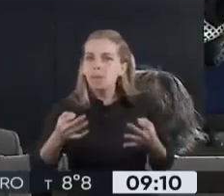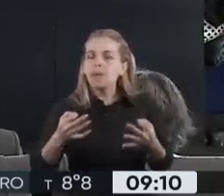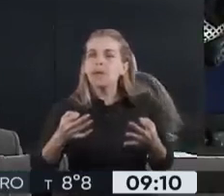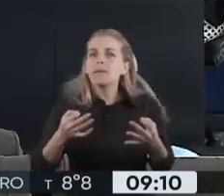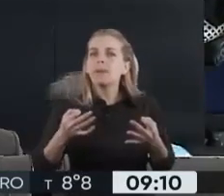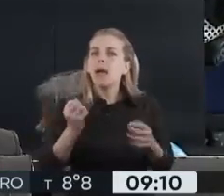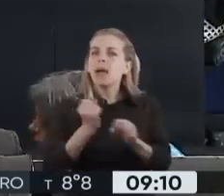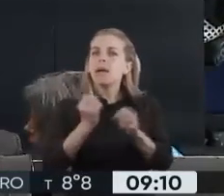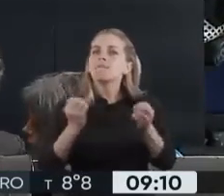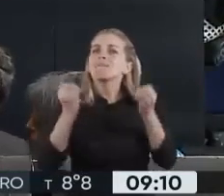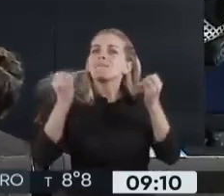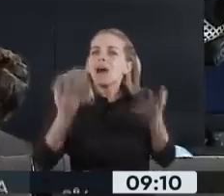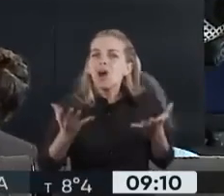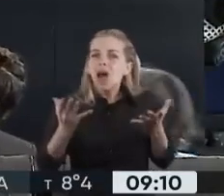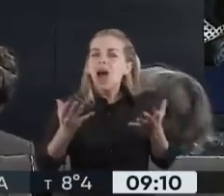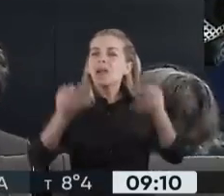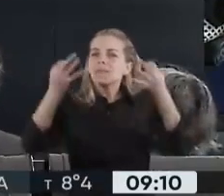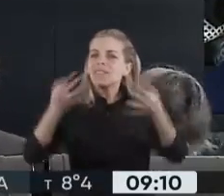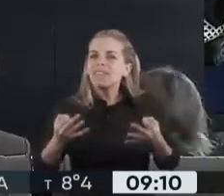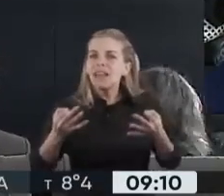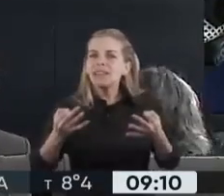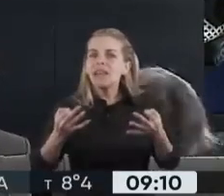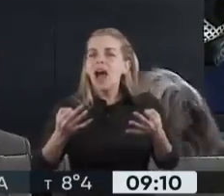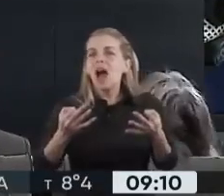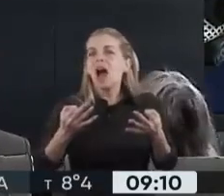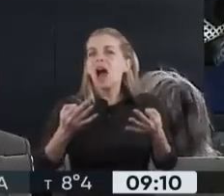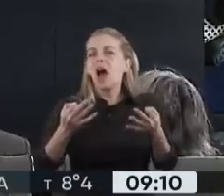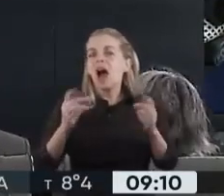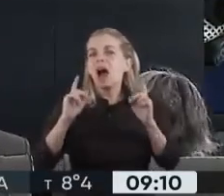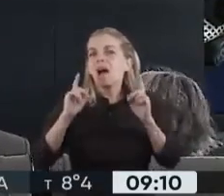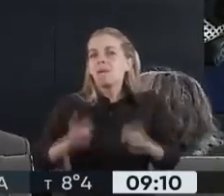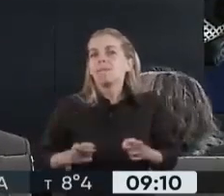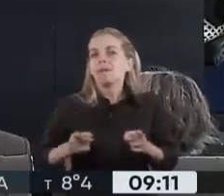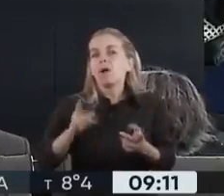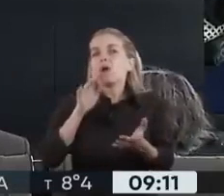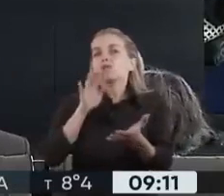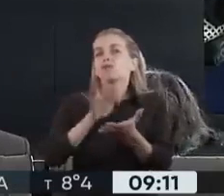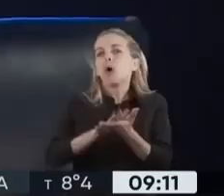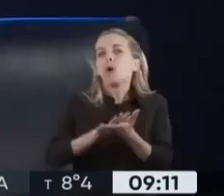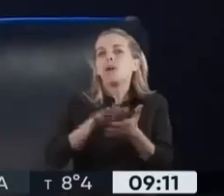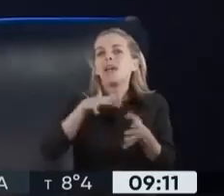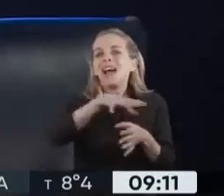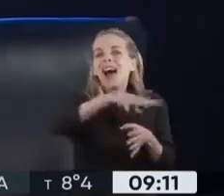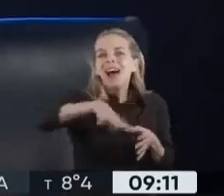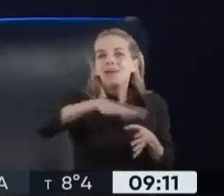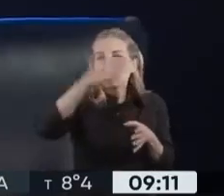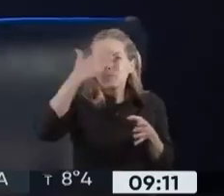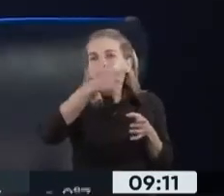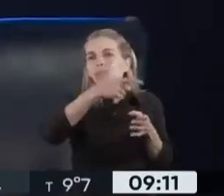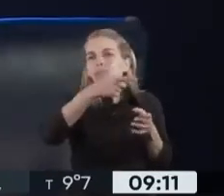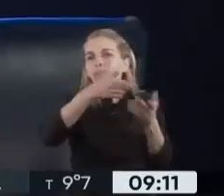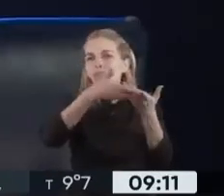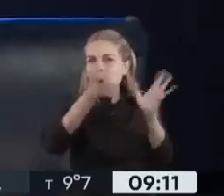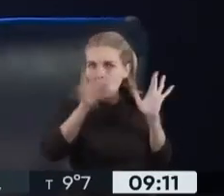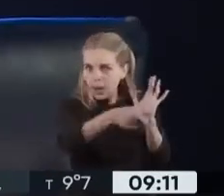eficiencia a cada uno de cada una de las erogaciones que tenemos en el sector público vamos a hacer una modificación